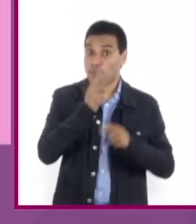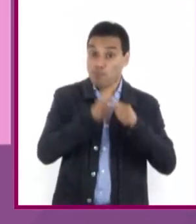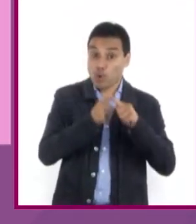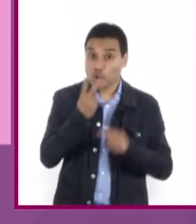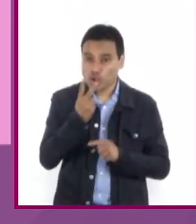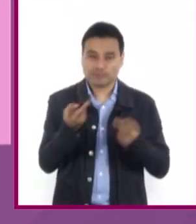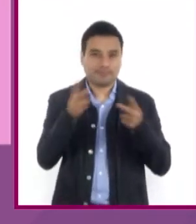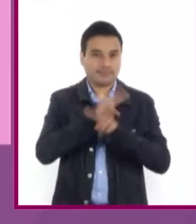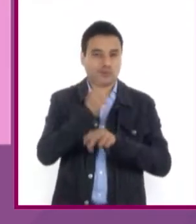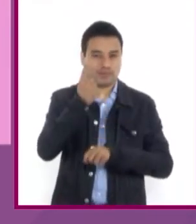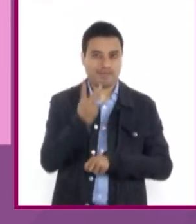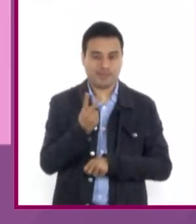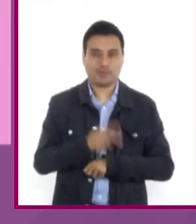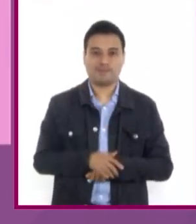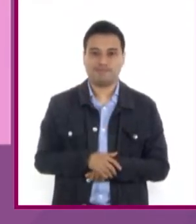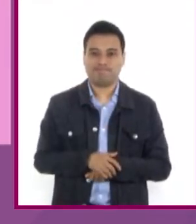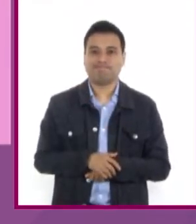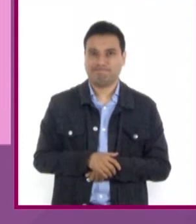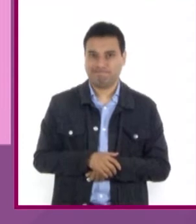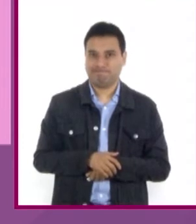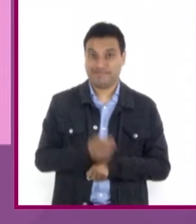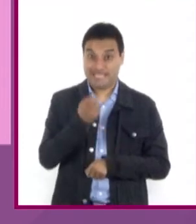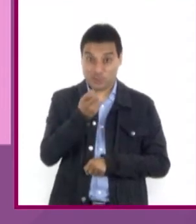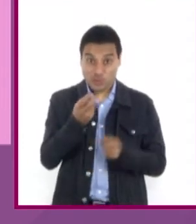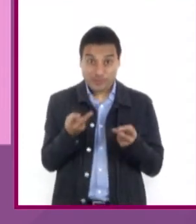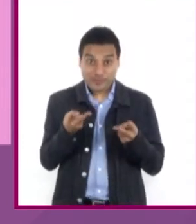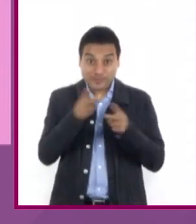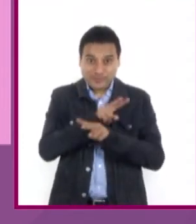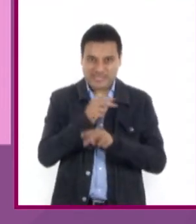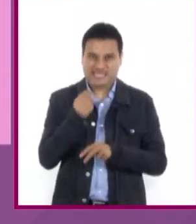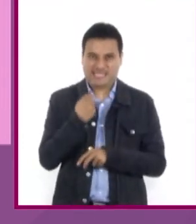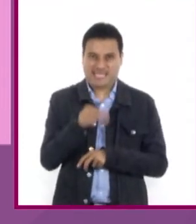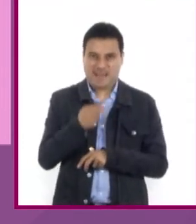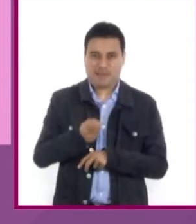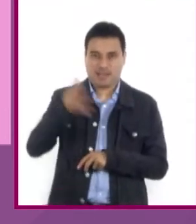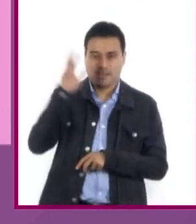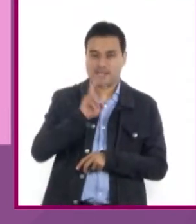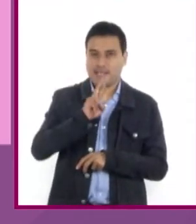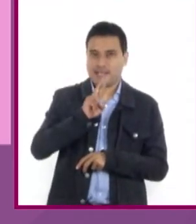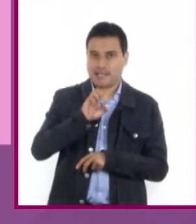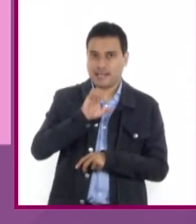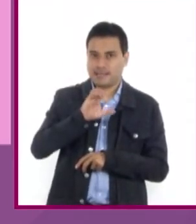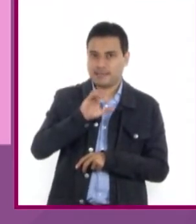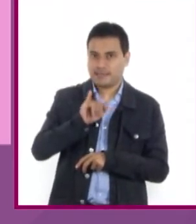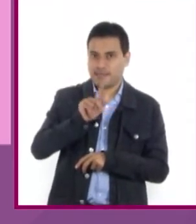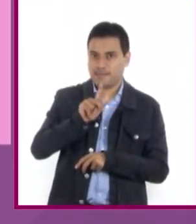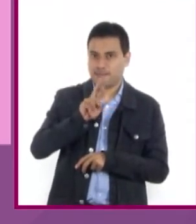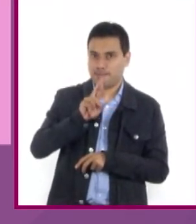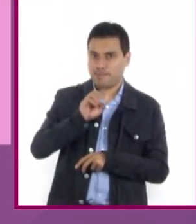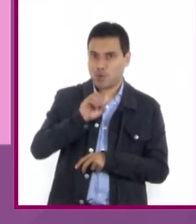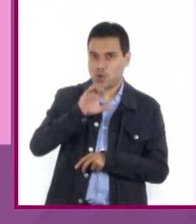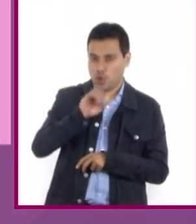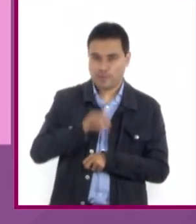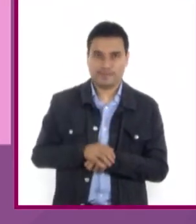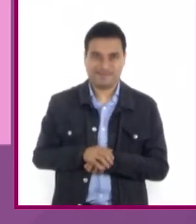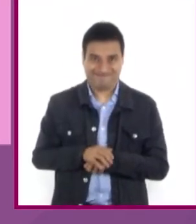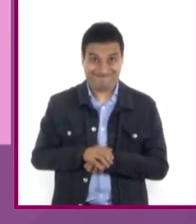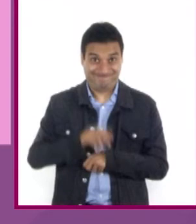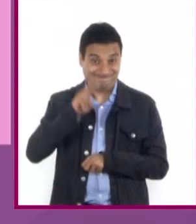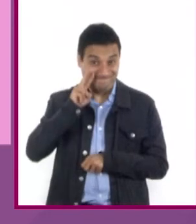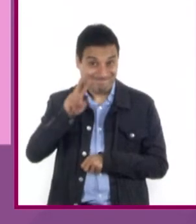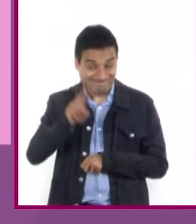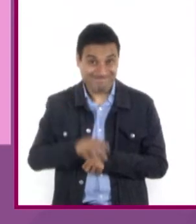El inverso de la escala también se le conoce como el recíproco. Dos números son recíprocos si al multiplicarlos